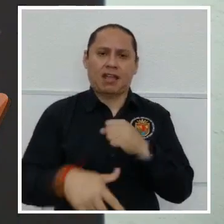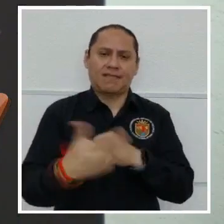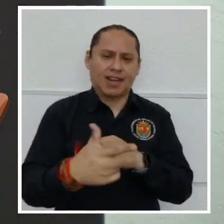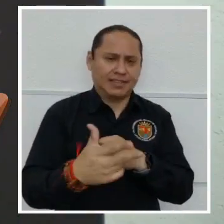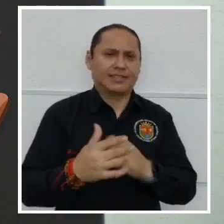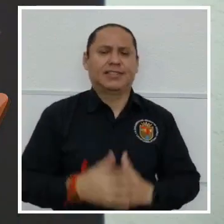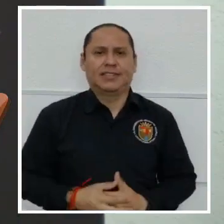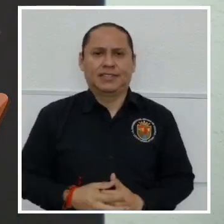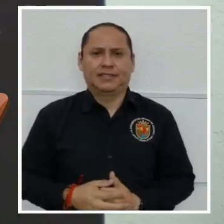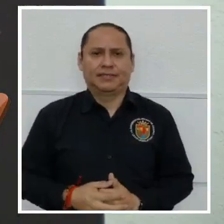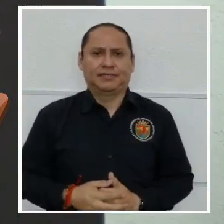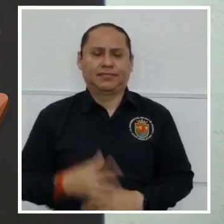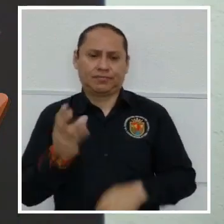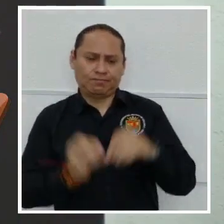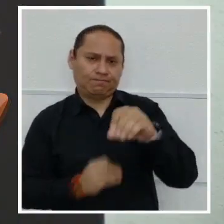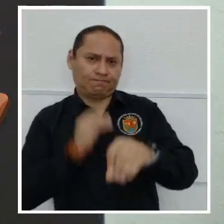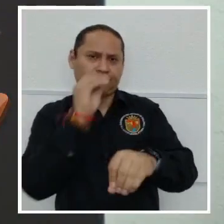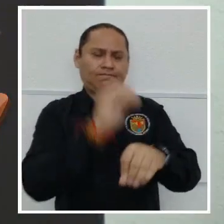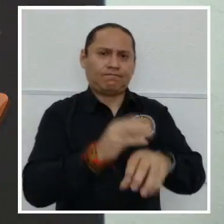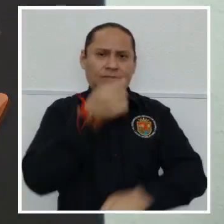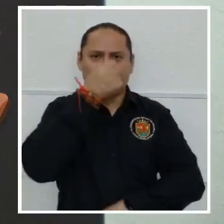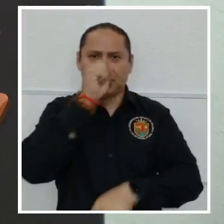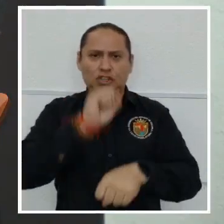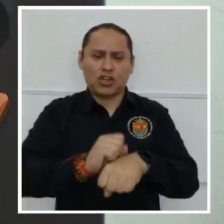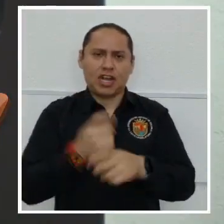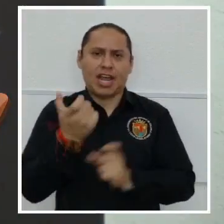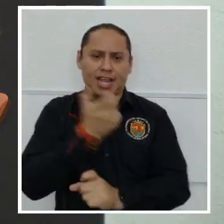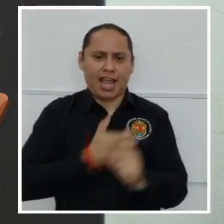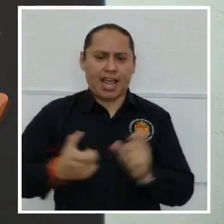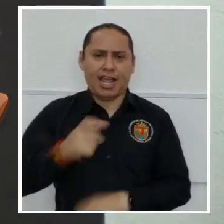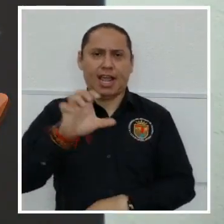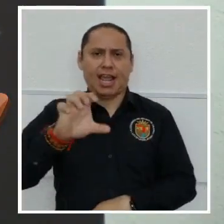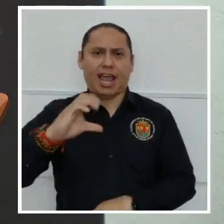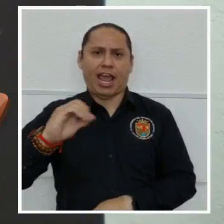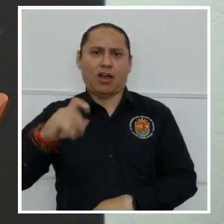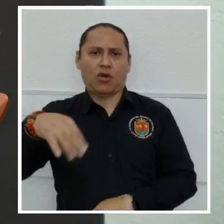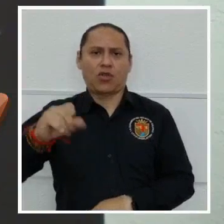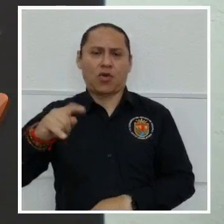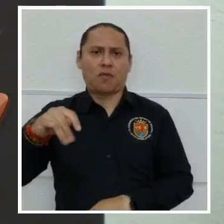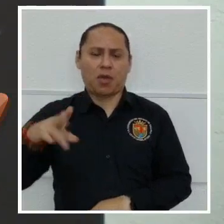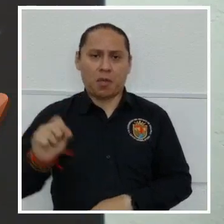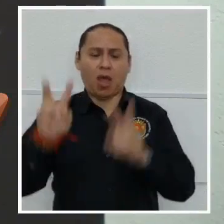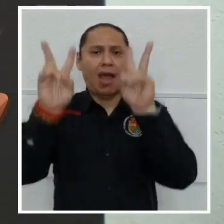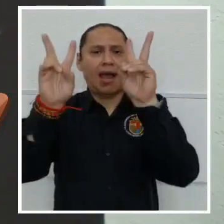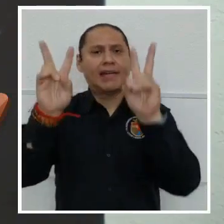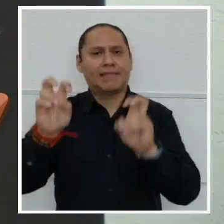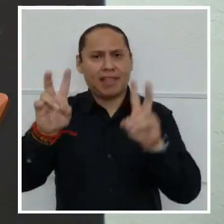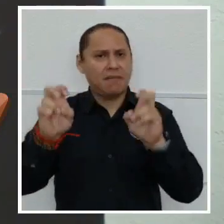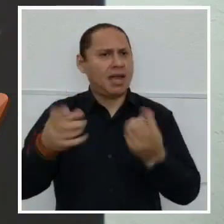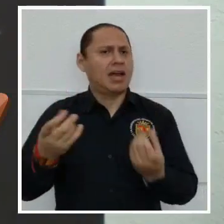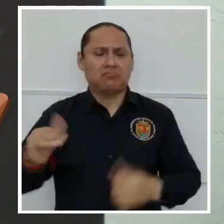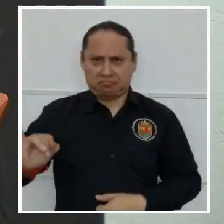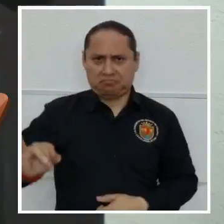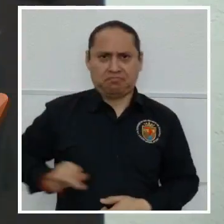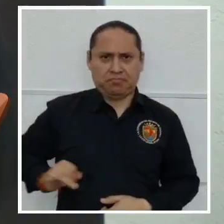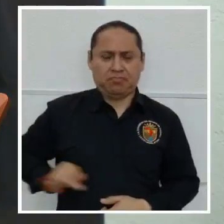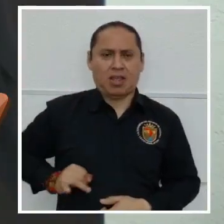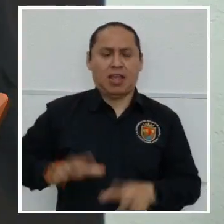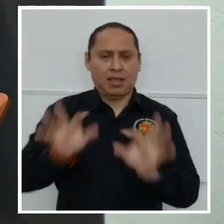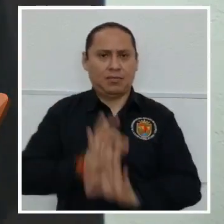decreto incorporar a la secretaría de economía porque este es un tema transversal la